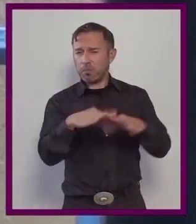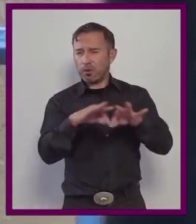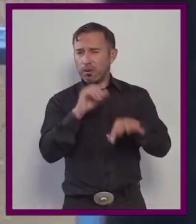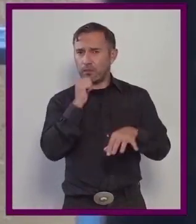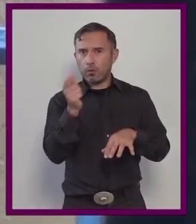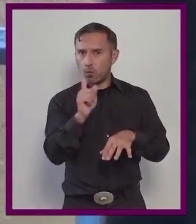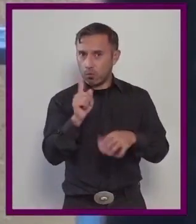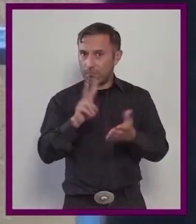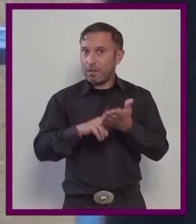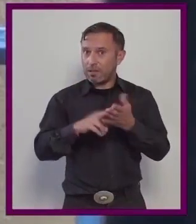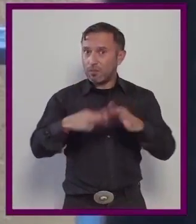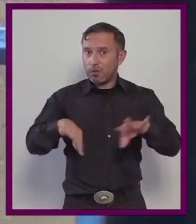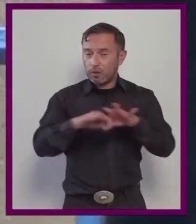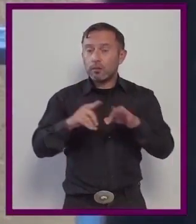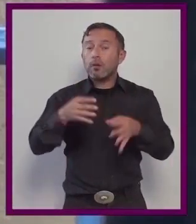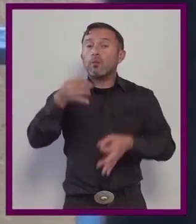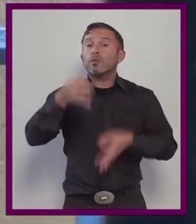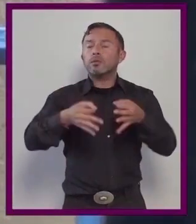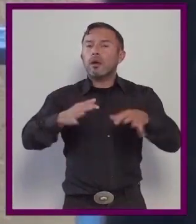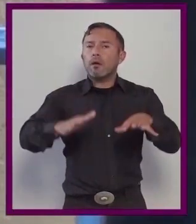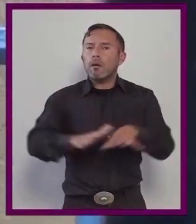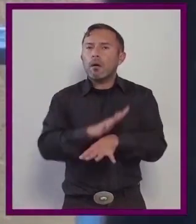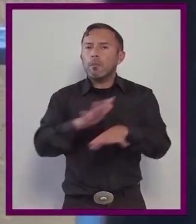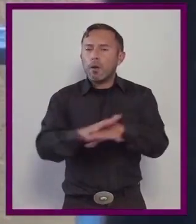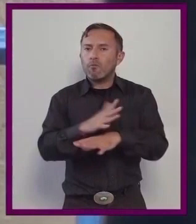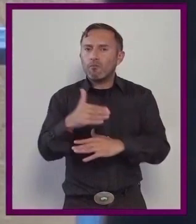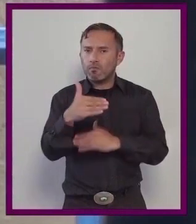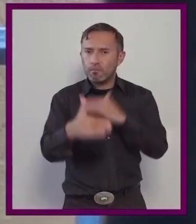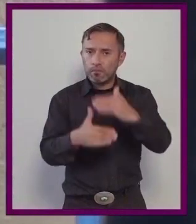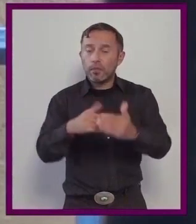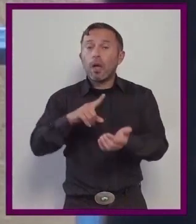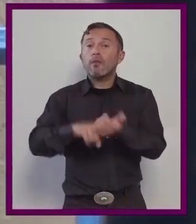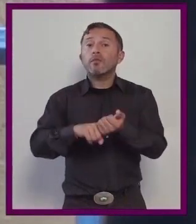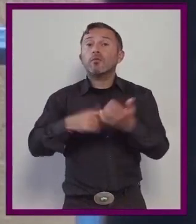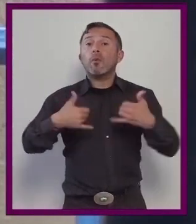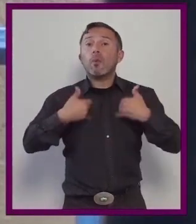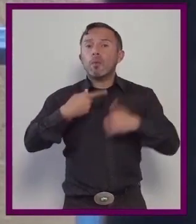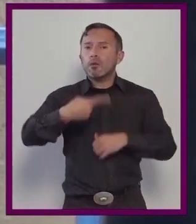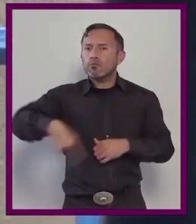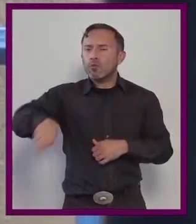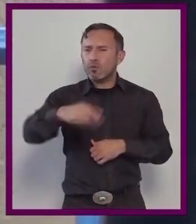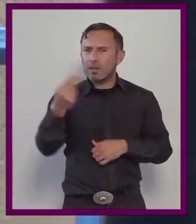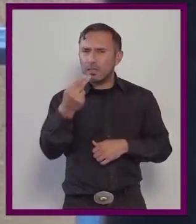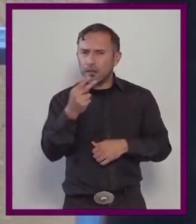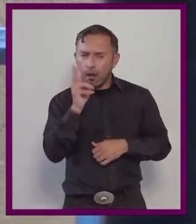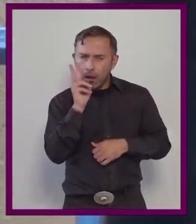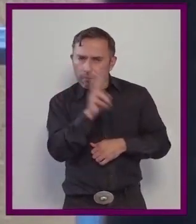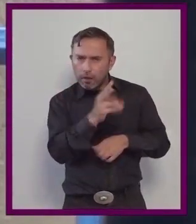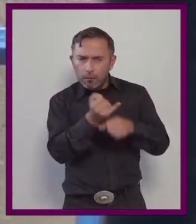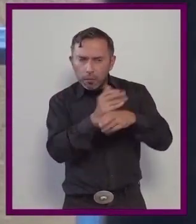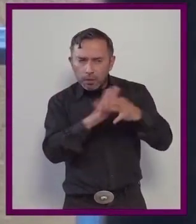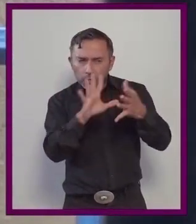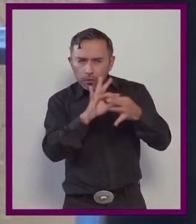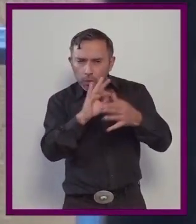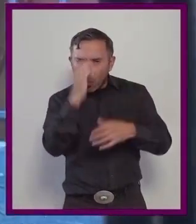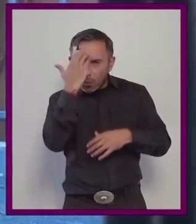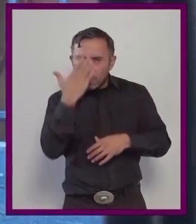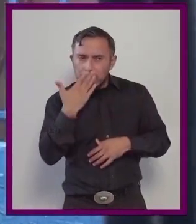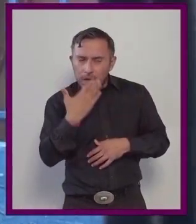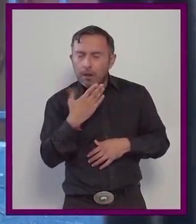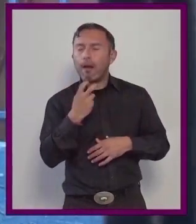ser importantes. Mientras que la justicia cambia y se desarrolla, nosotros como jóvenes tenemos que tener bien manejada la